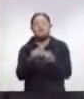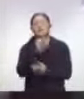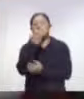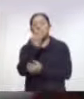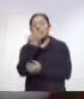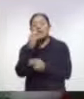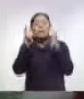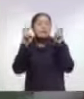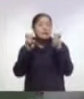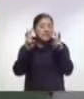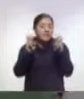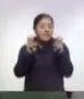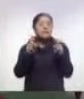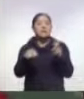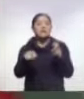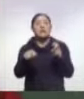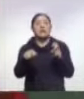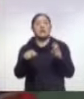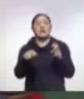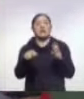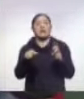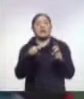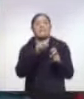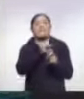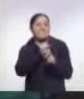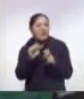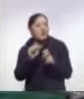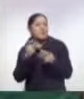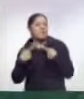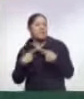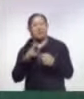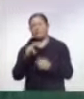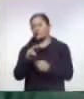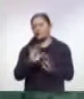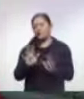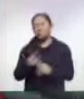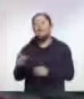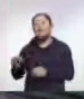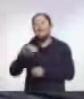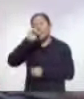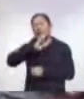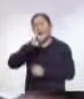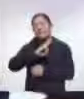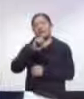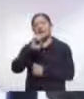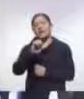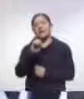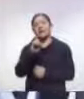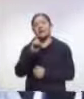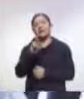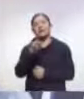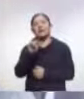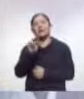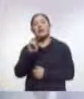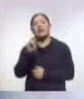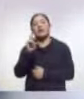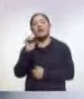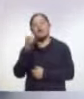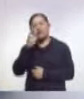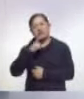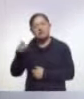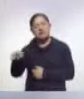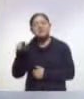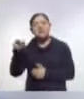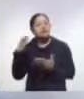prevención de delitos. El secretario de Seguridad, Eduardo Valiente Hernández, destacó que la dependencia a su cargo visita diferentes instituciones